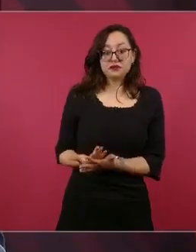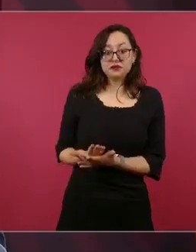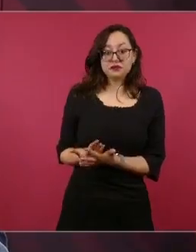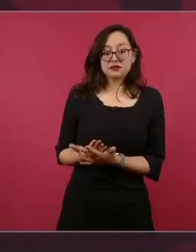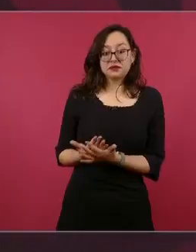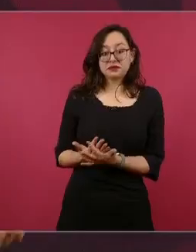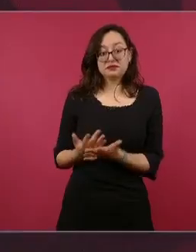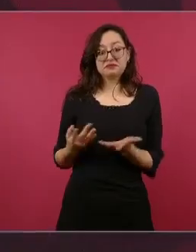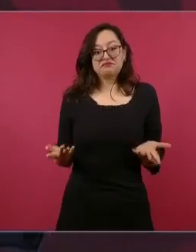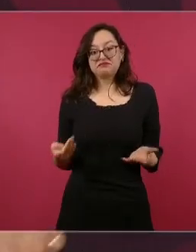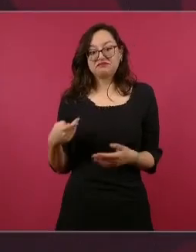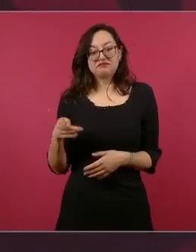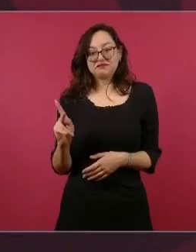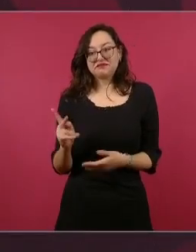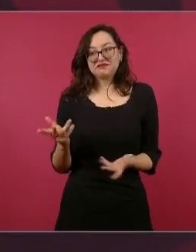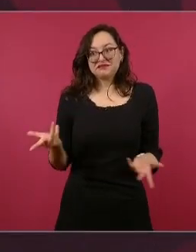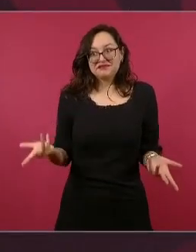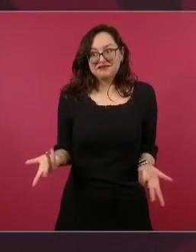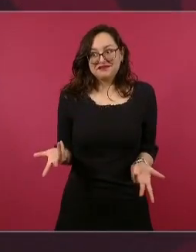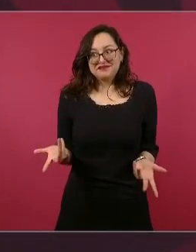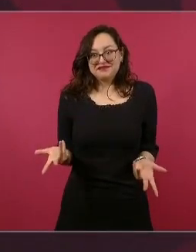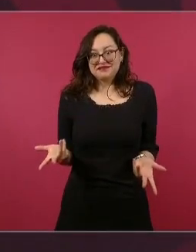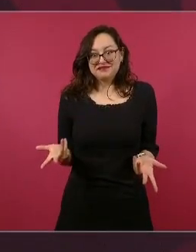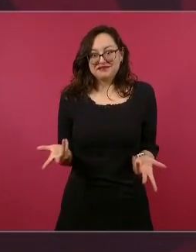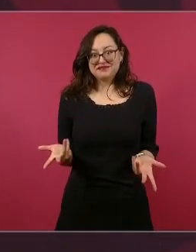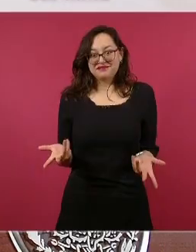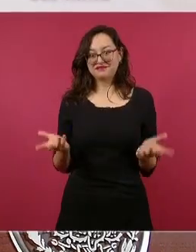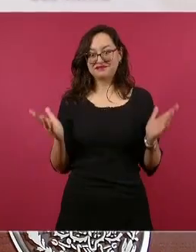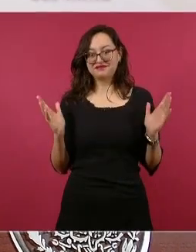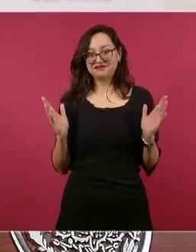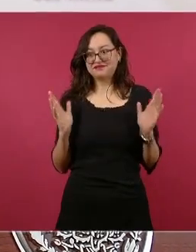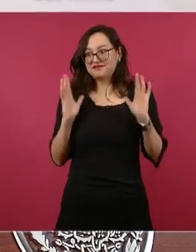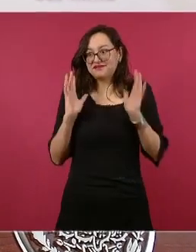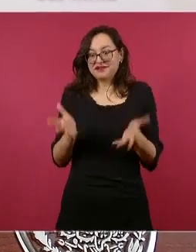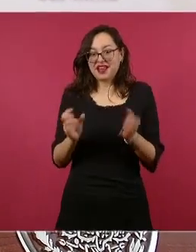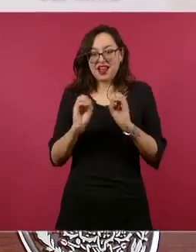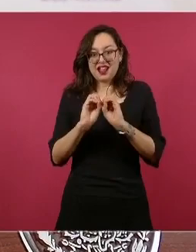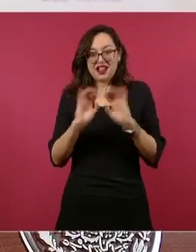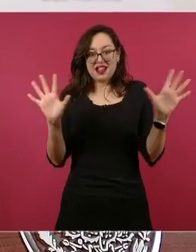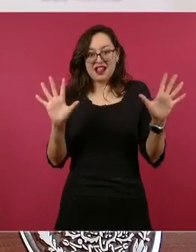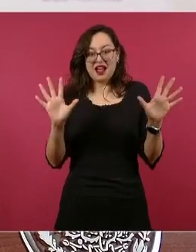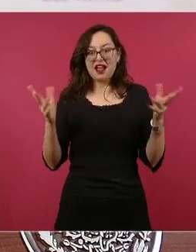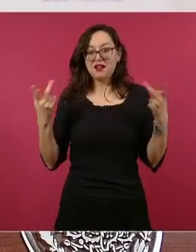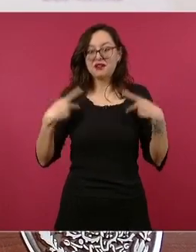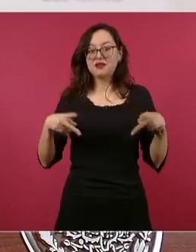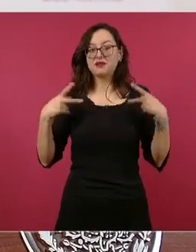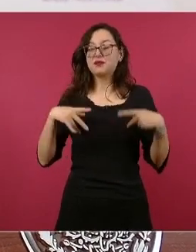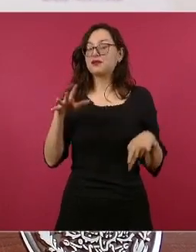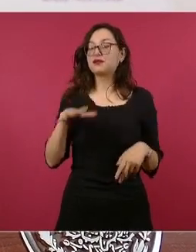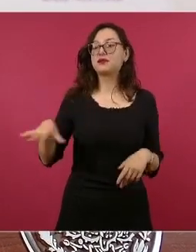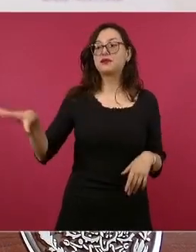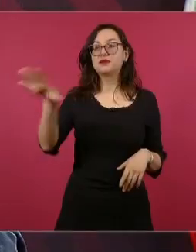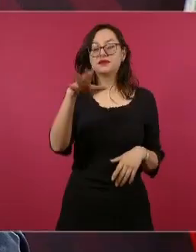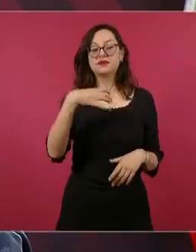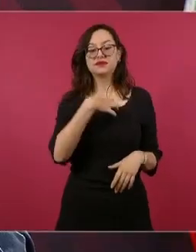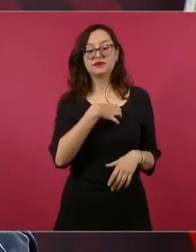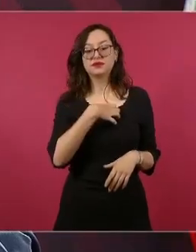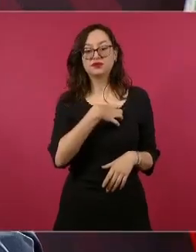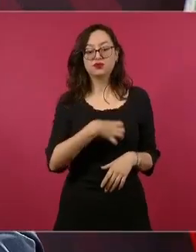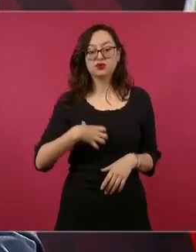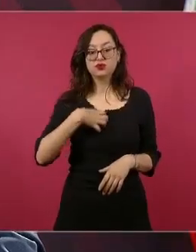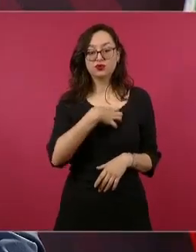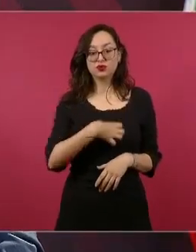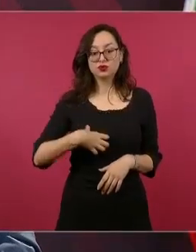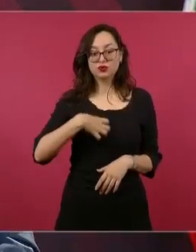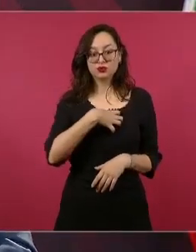pues ya la gente está muy contenta mucho muy